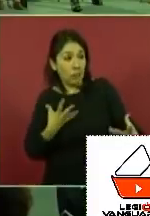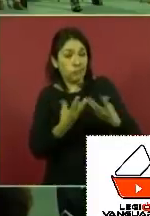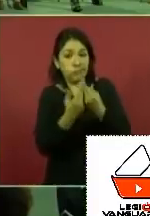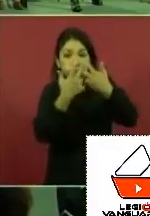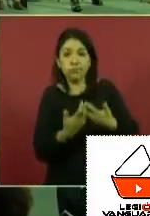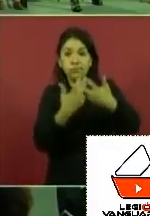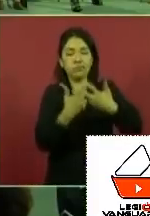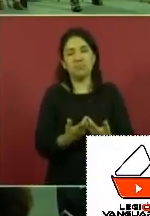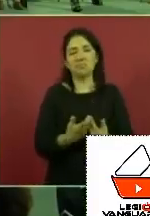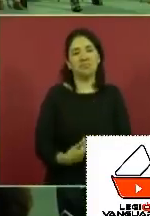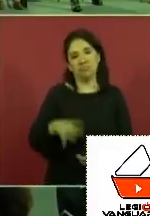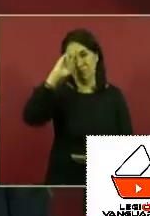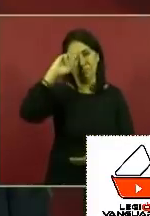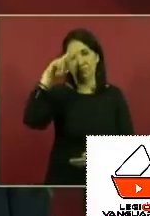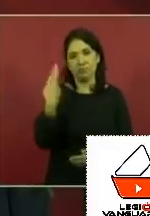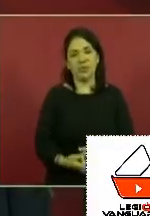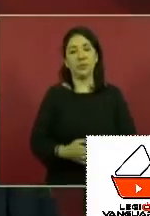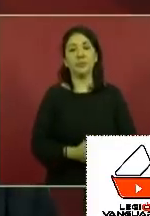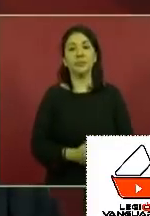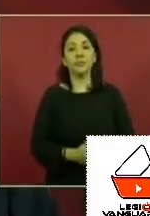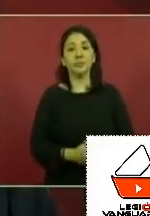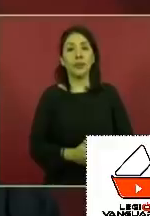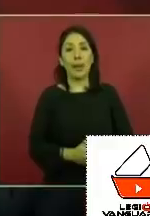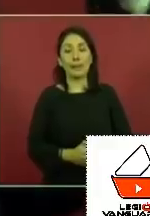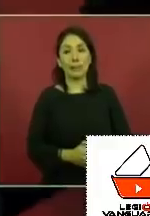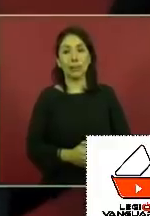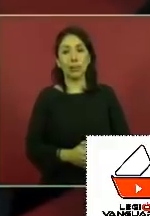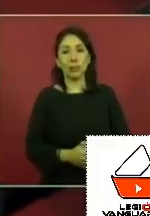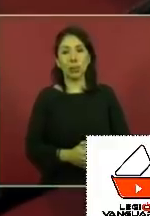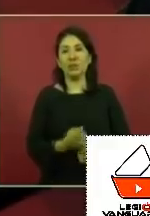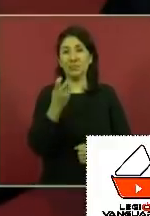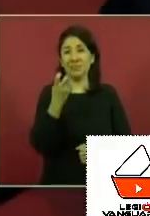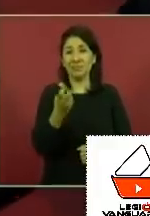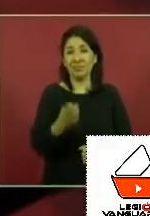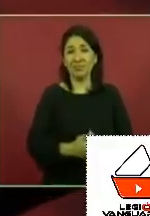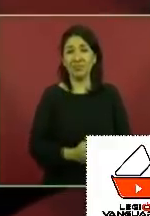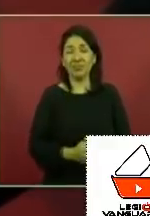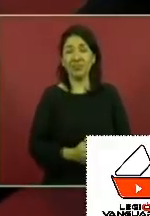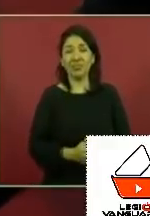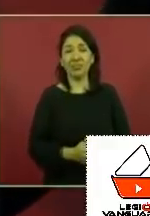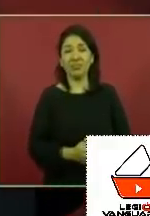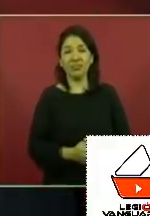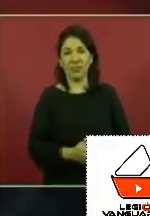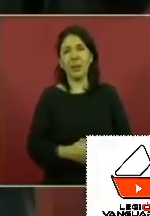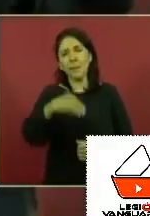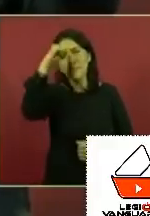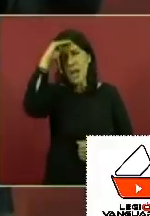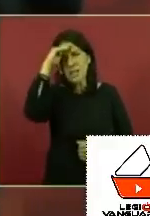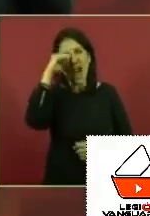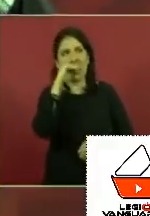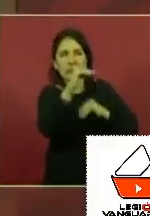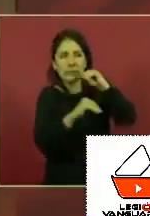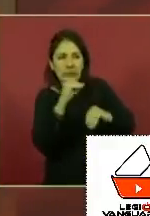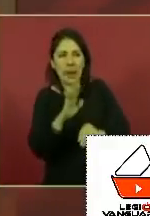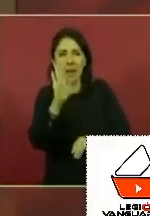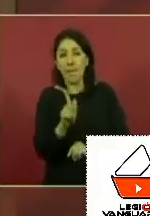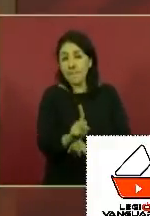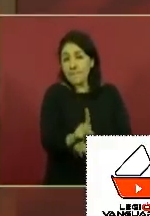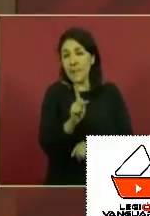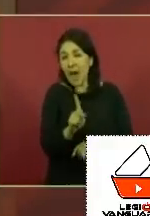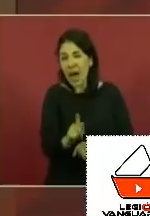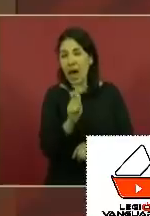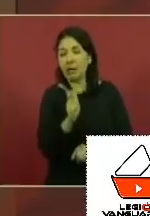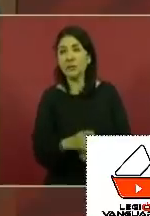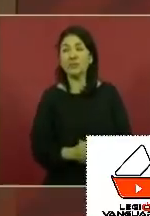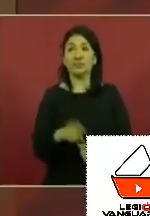Ya Todo esto que hicieron de una simulación De que